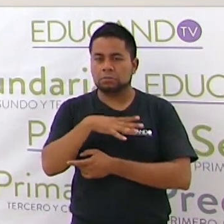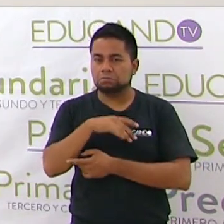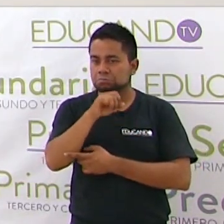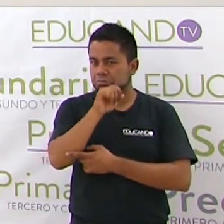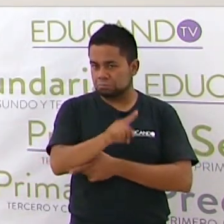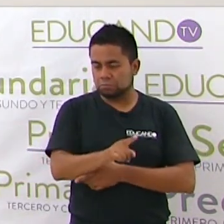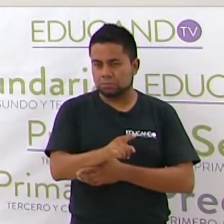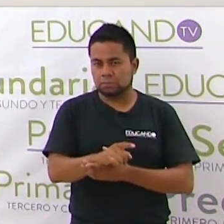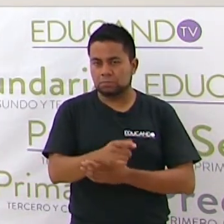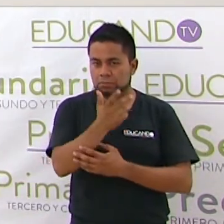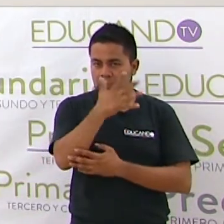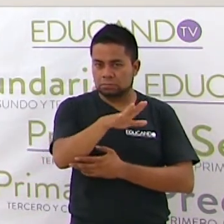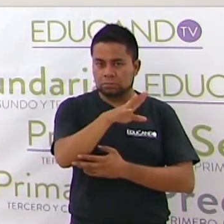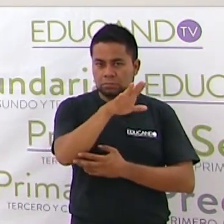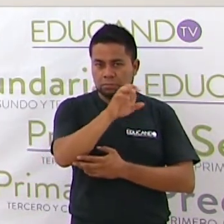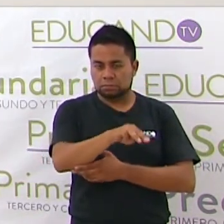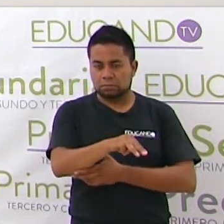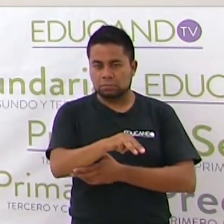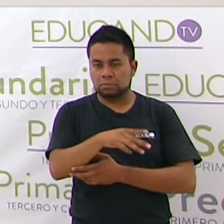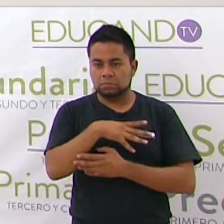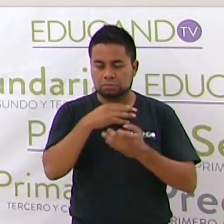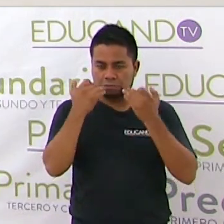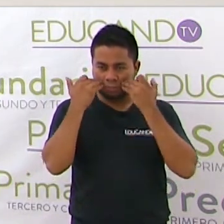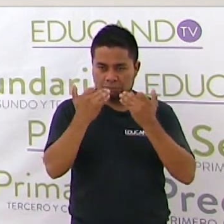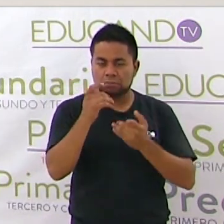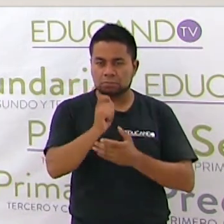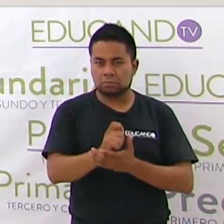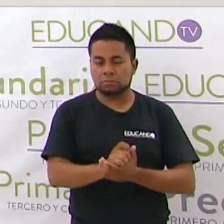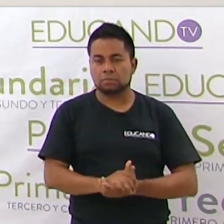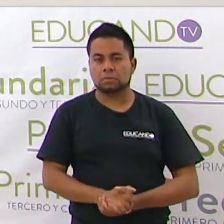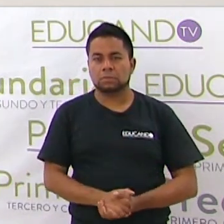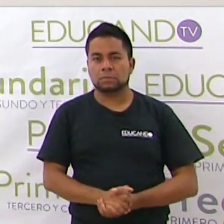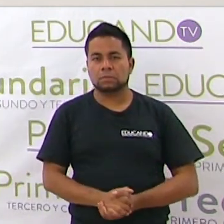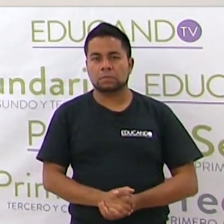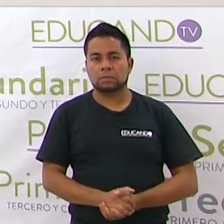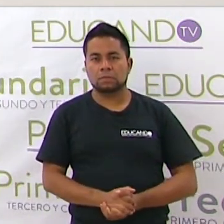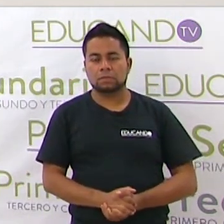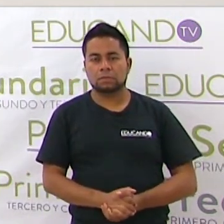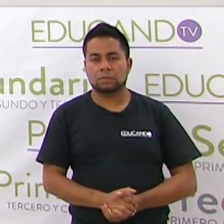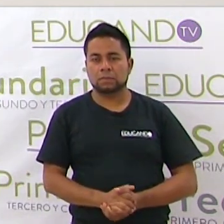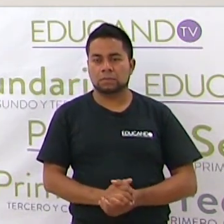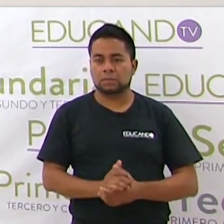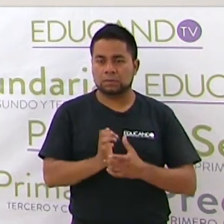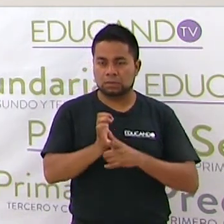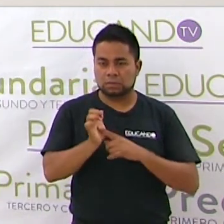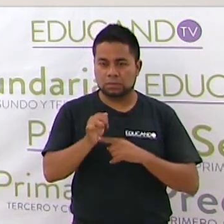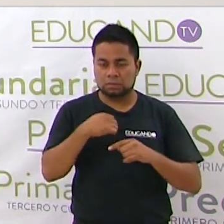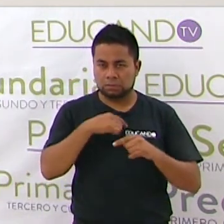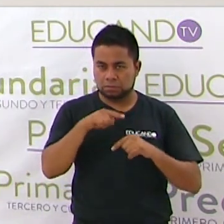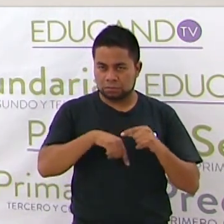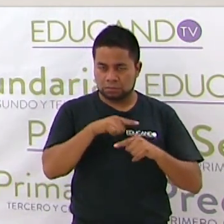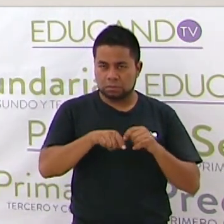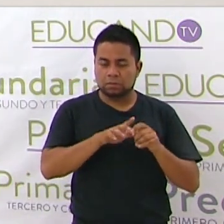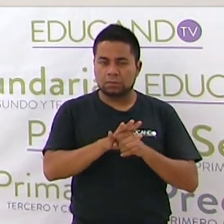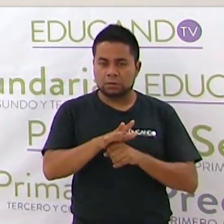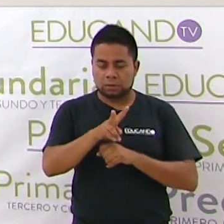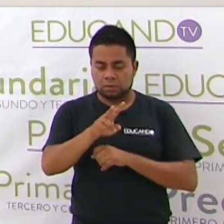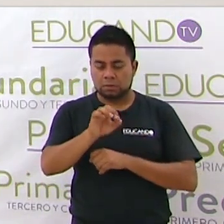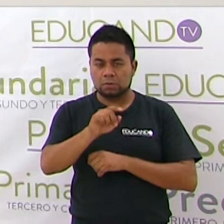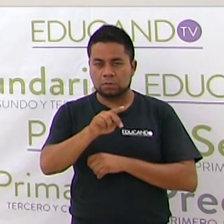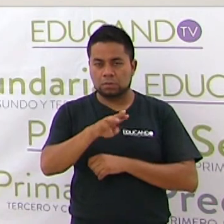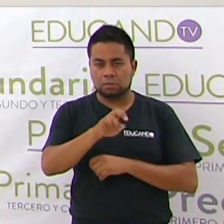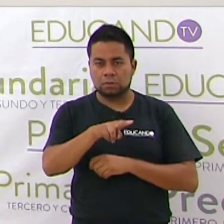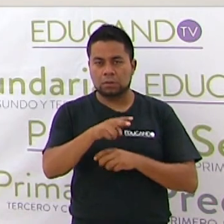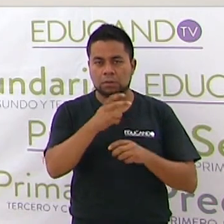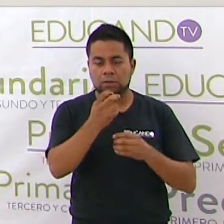radio, 10 centímetros. Aquí lo ven, que es lo que es el tema. Entonces vamos a reemplazar ya valores. Volumen es igual a